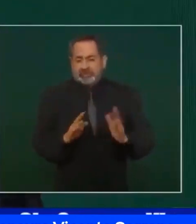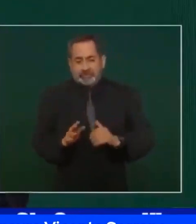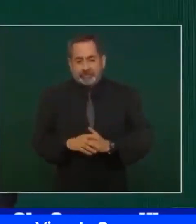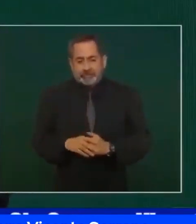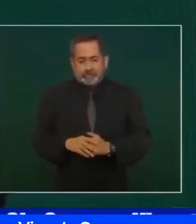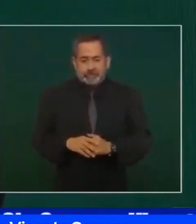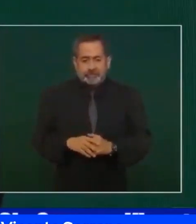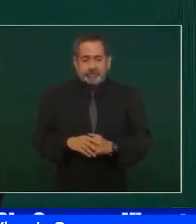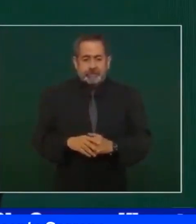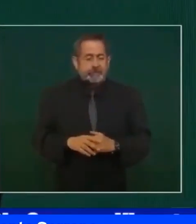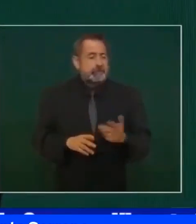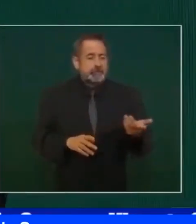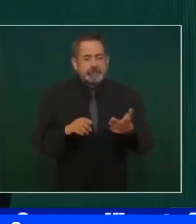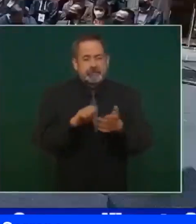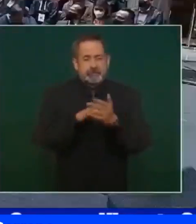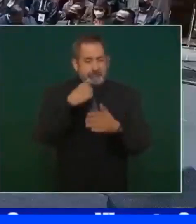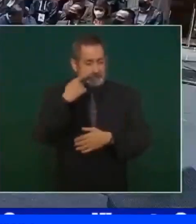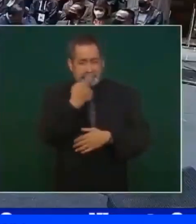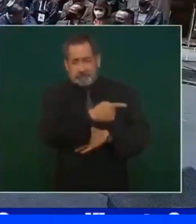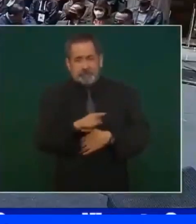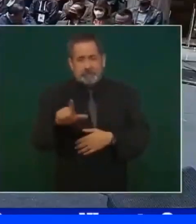Acababan, miren lo de Loret,